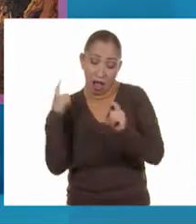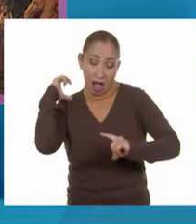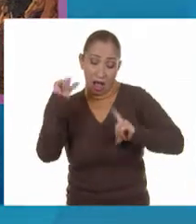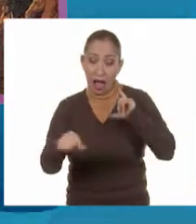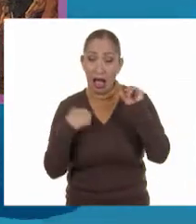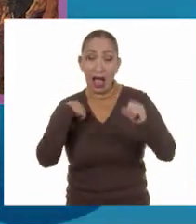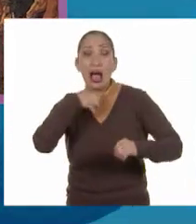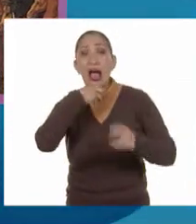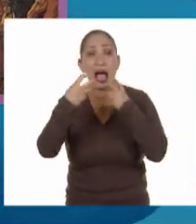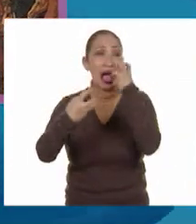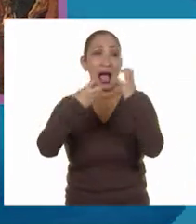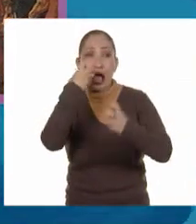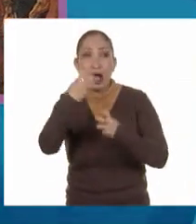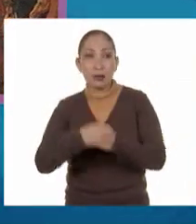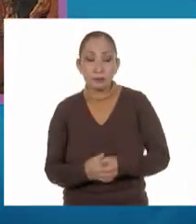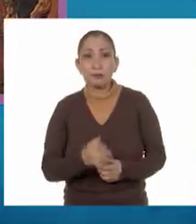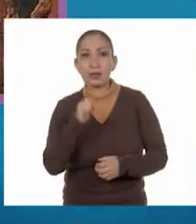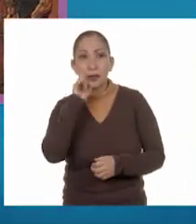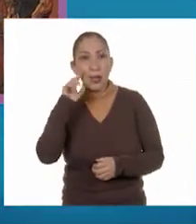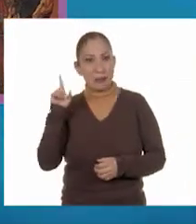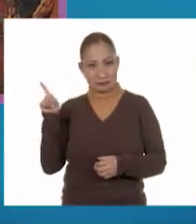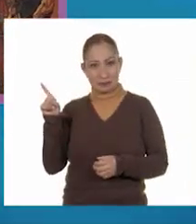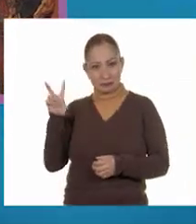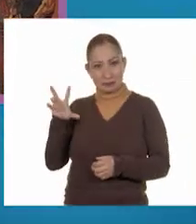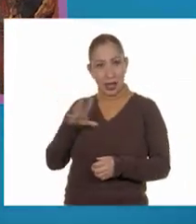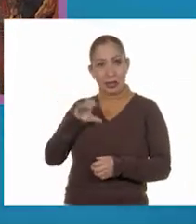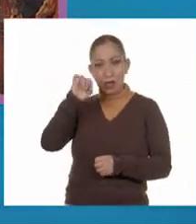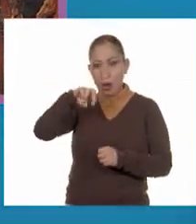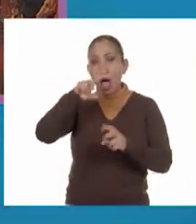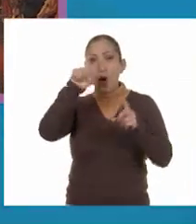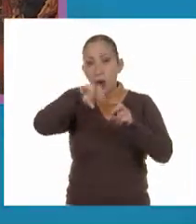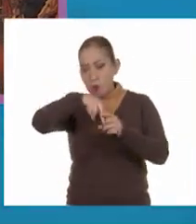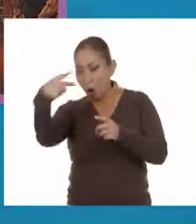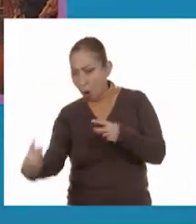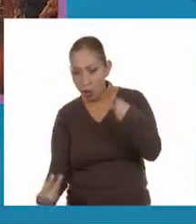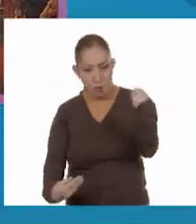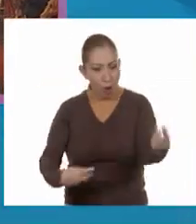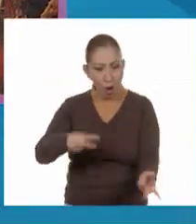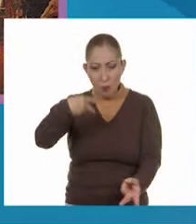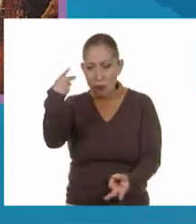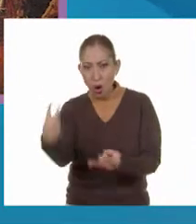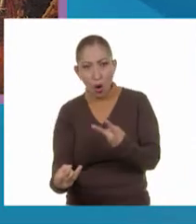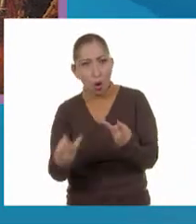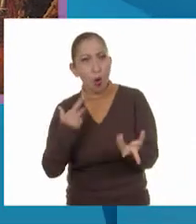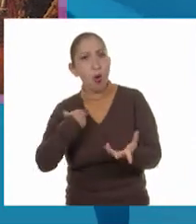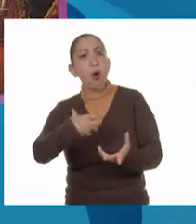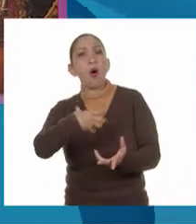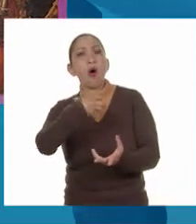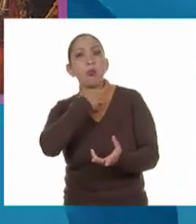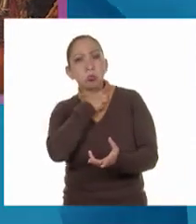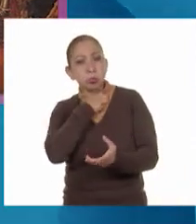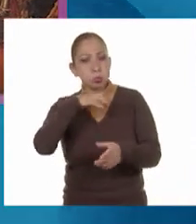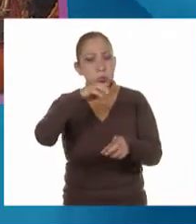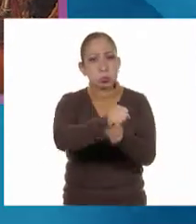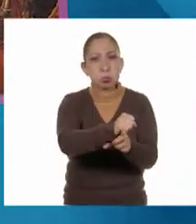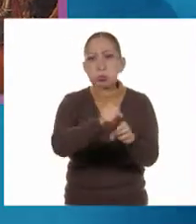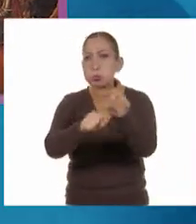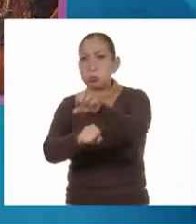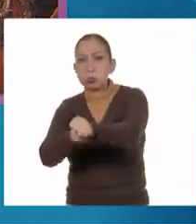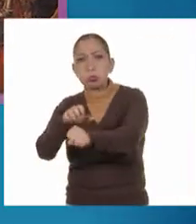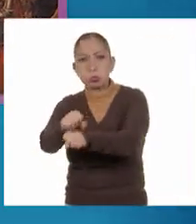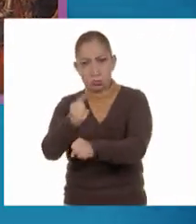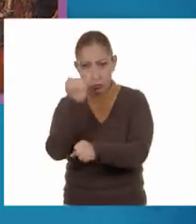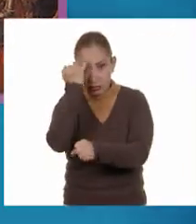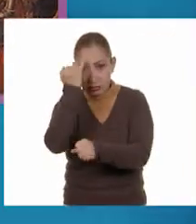mucha desesperación. Y también veo que algunos cayeron al agua y se hundieron o fueron capturados. ¿Se